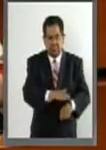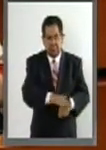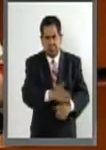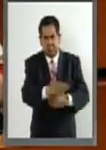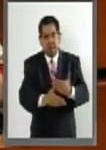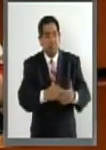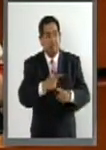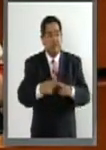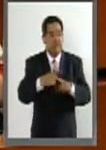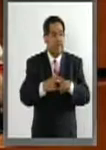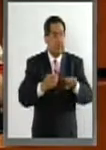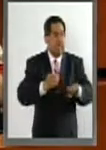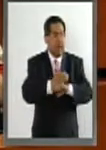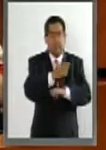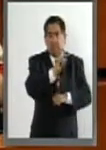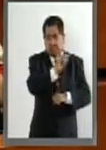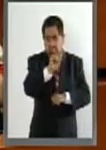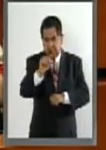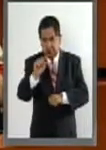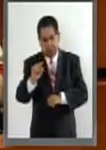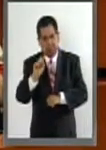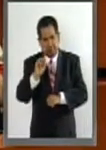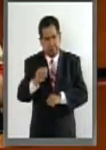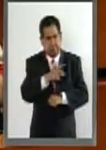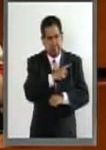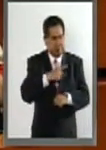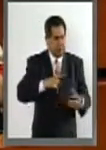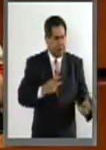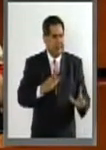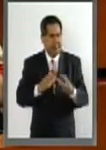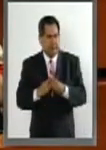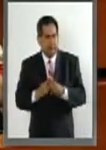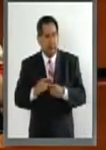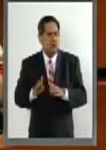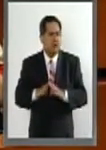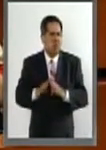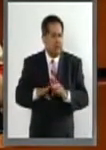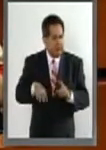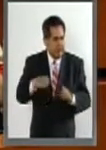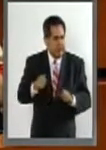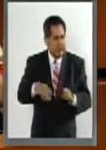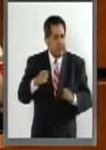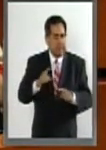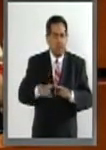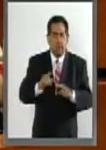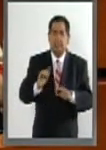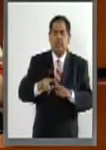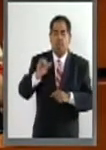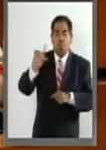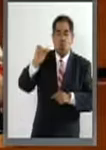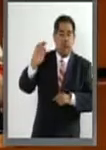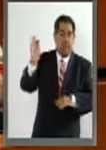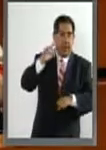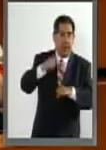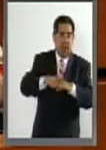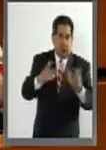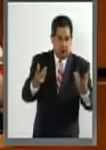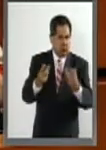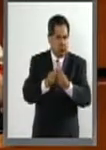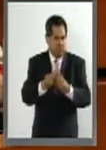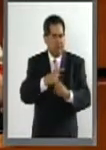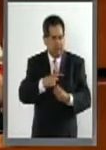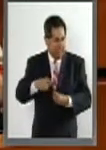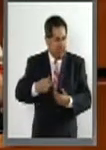las entidades federativas a sumarse a los esfuerzos de las autoridades federales